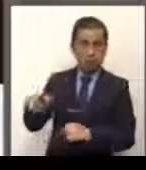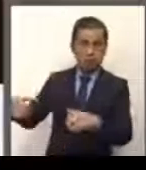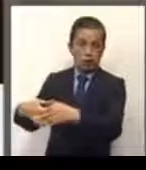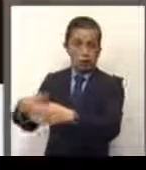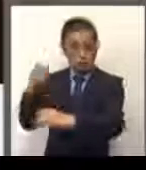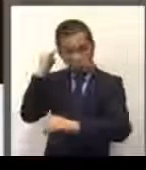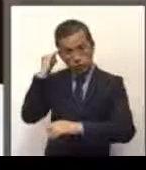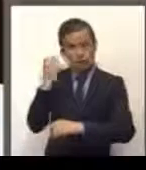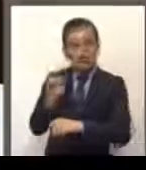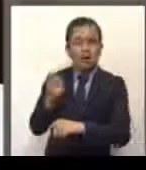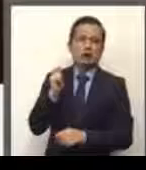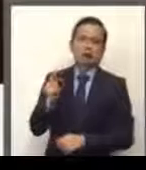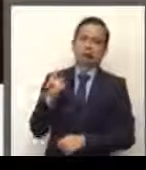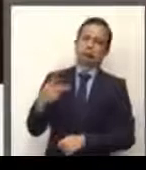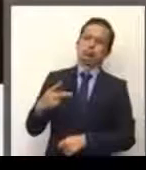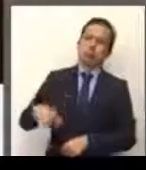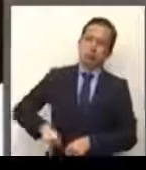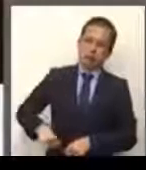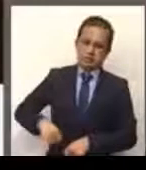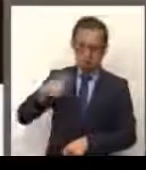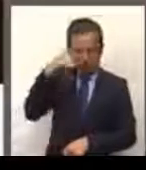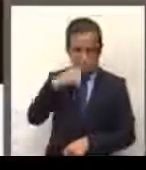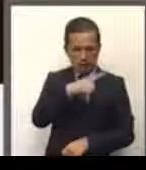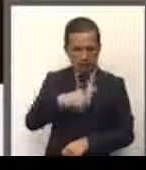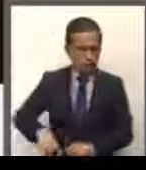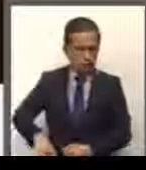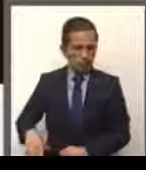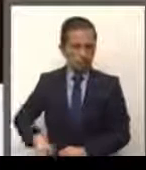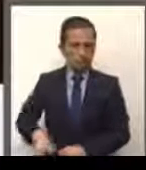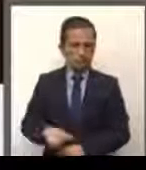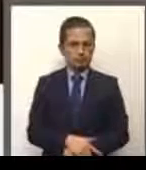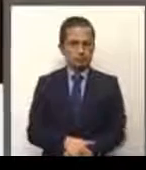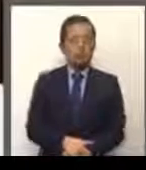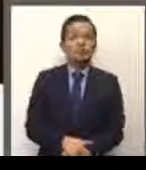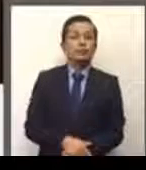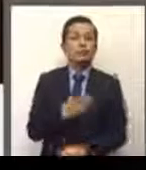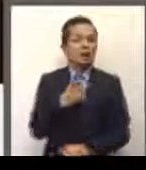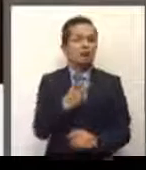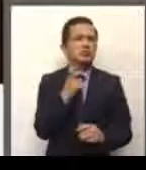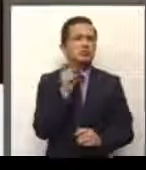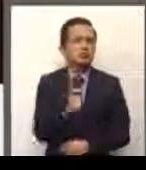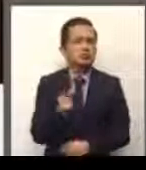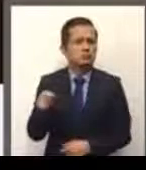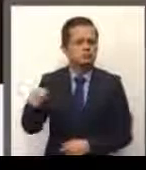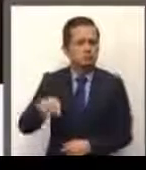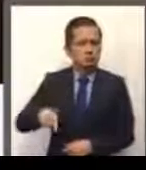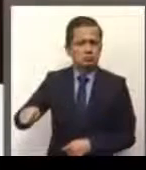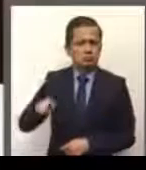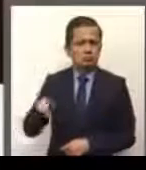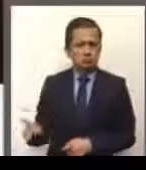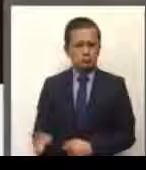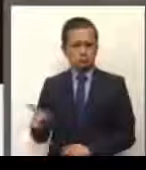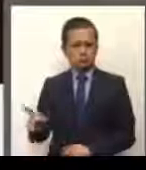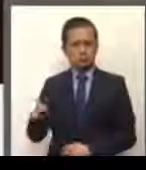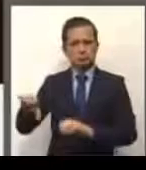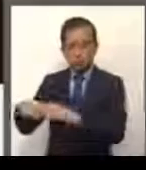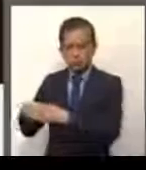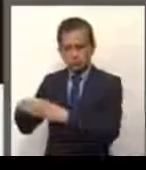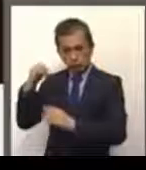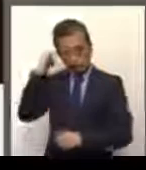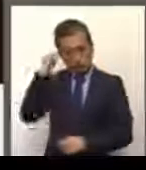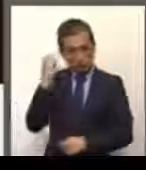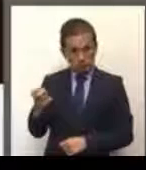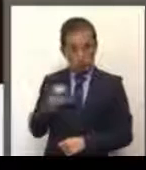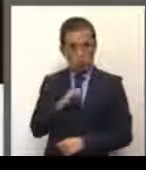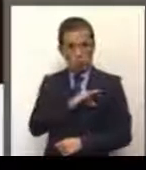interés público, dejando con ello sin posibilidad a los pueblos y comunidades indígenas a formar